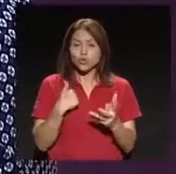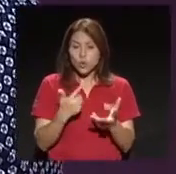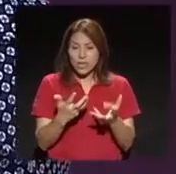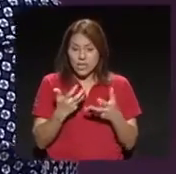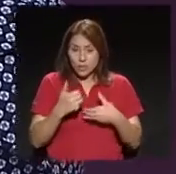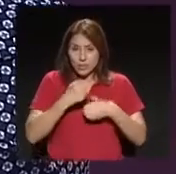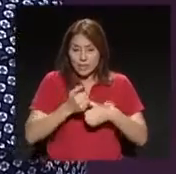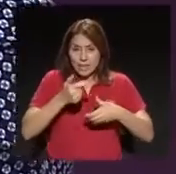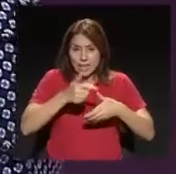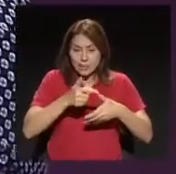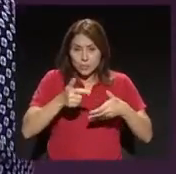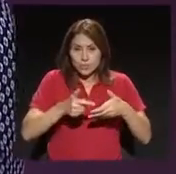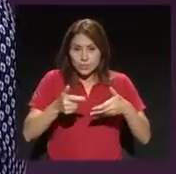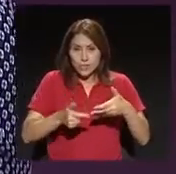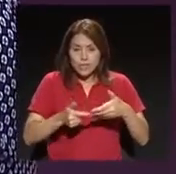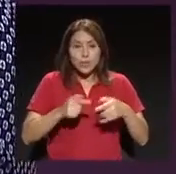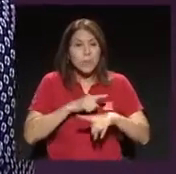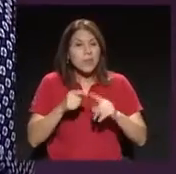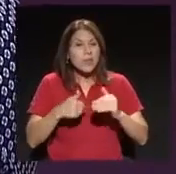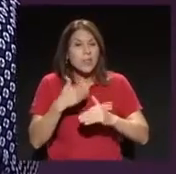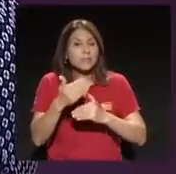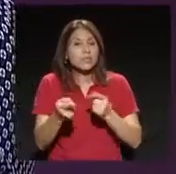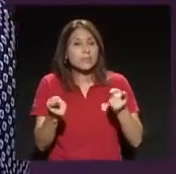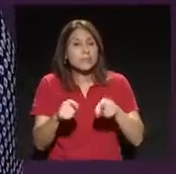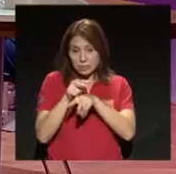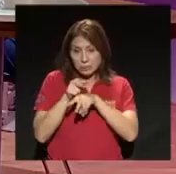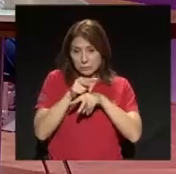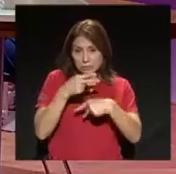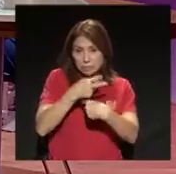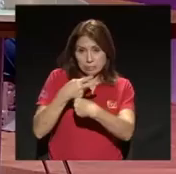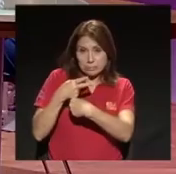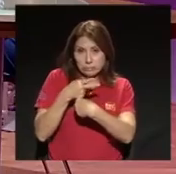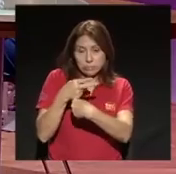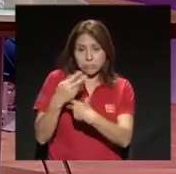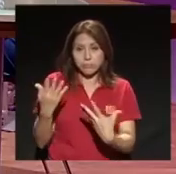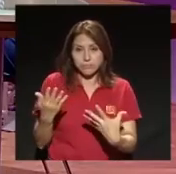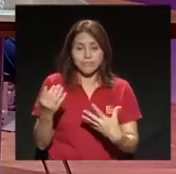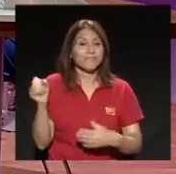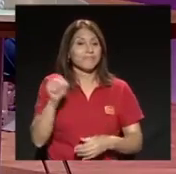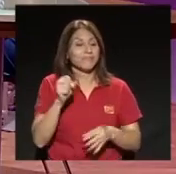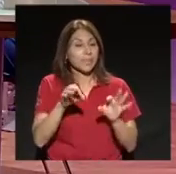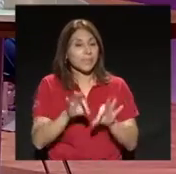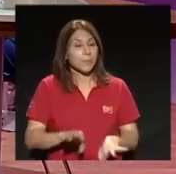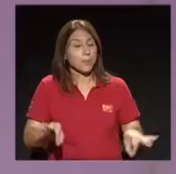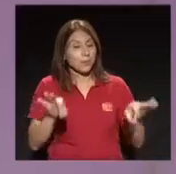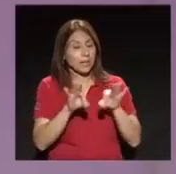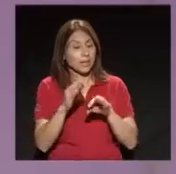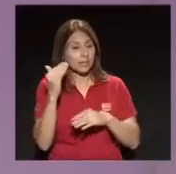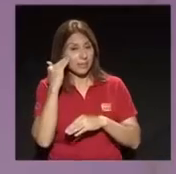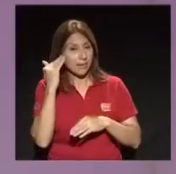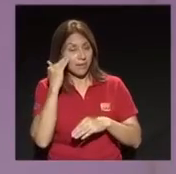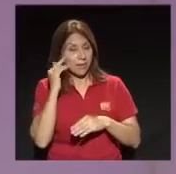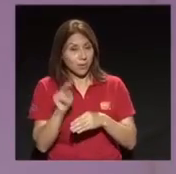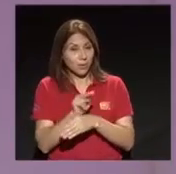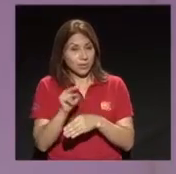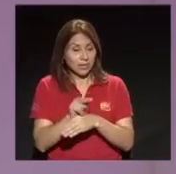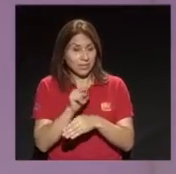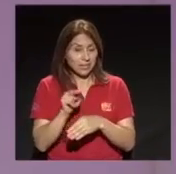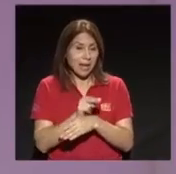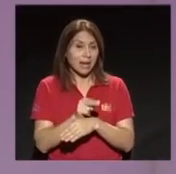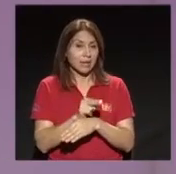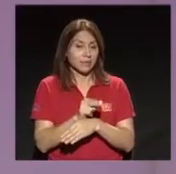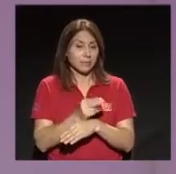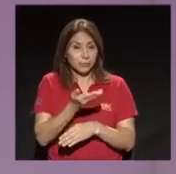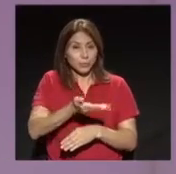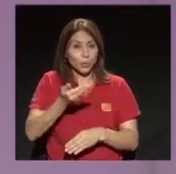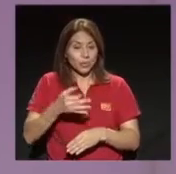estaría corriendo si hago esto, si hago esto o si hago esto, ¿verdad? Saber utilizar los huecos que hay en el internet a nuestro